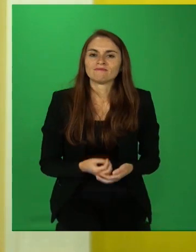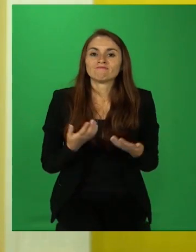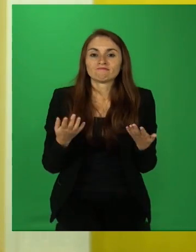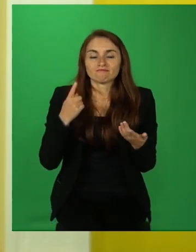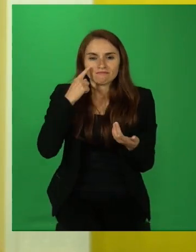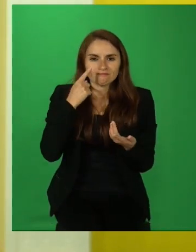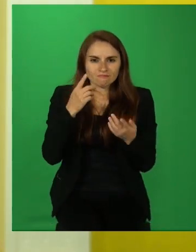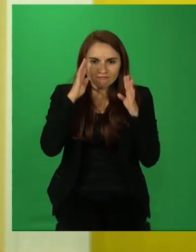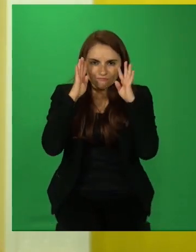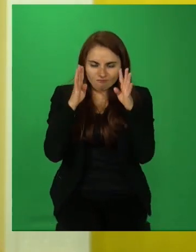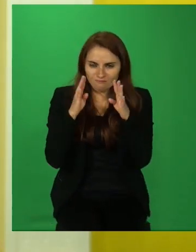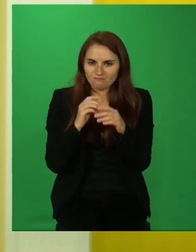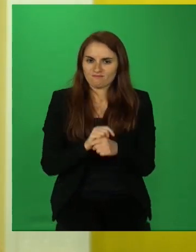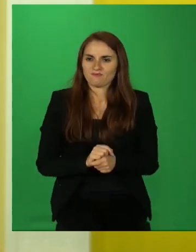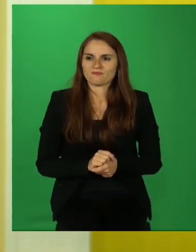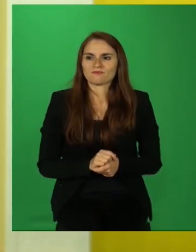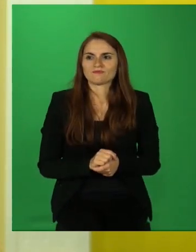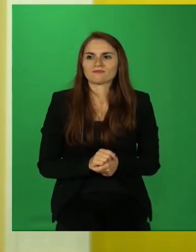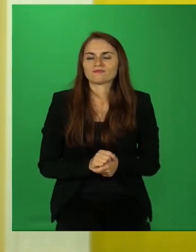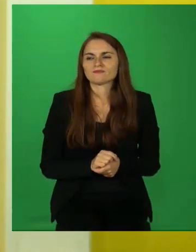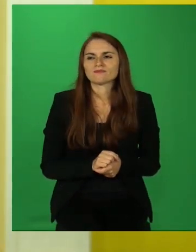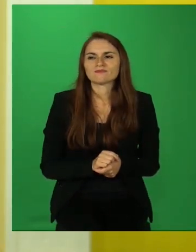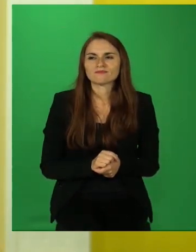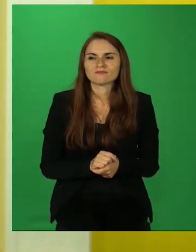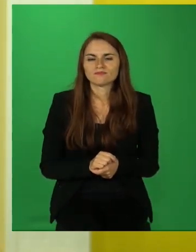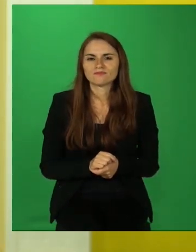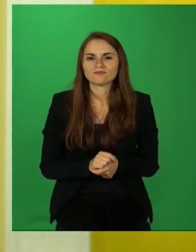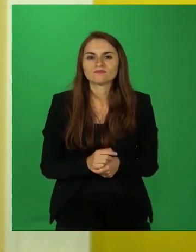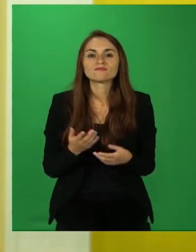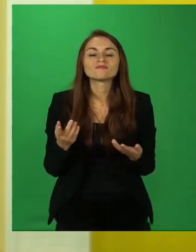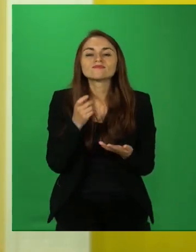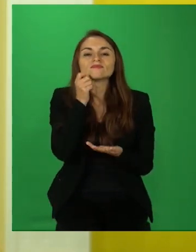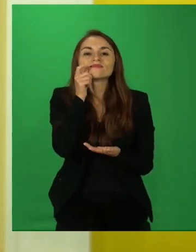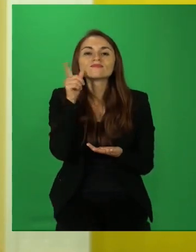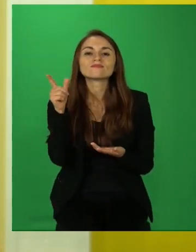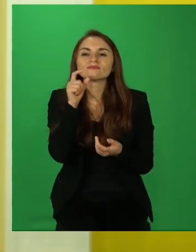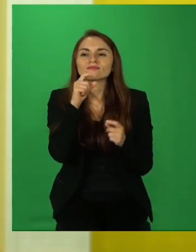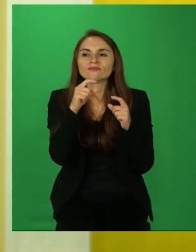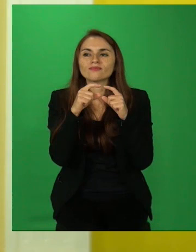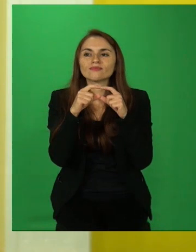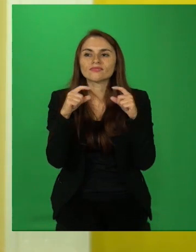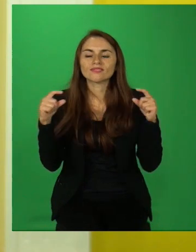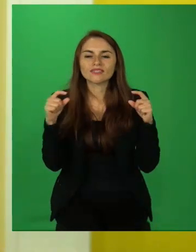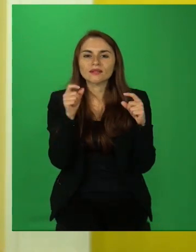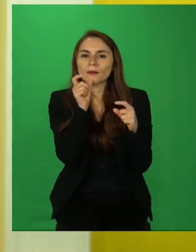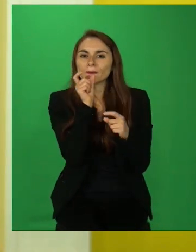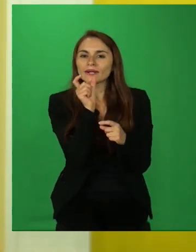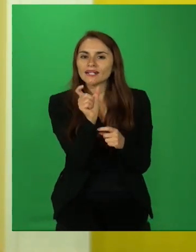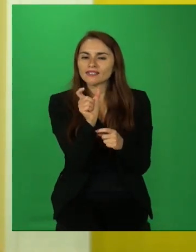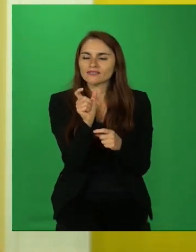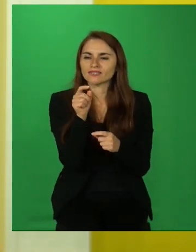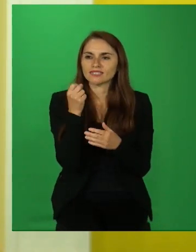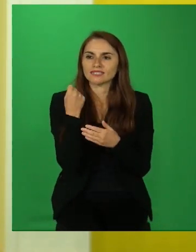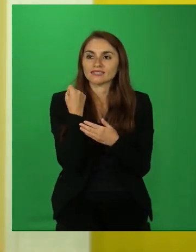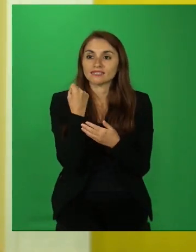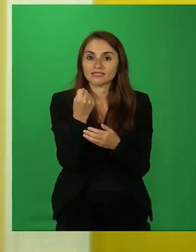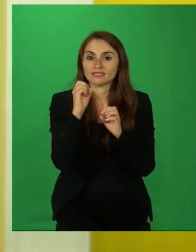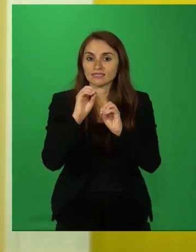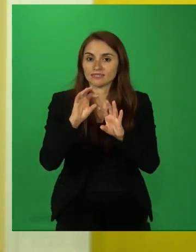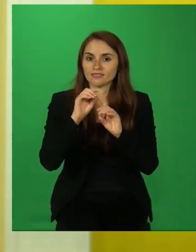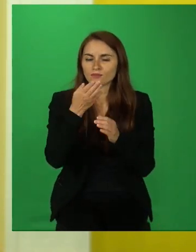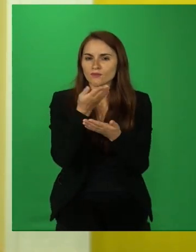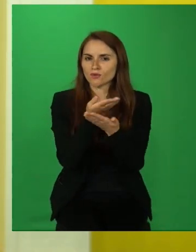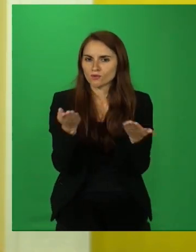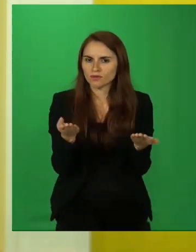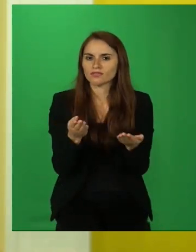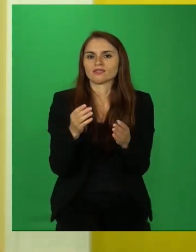que imposible no es fíjate bien entonces cuál va a ser la palabra que te voy a enseñar para que comiences